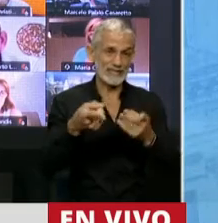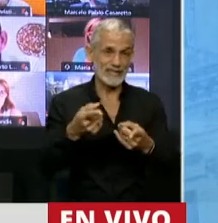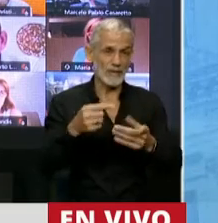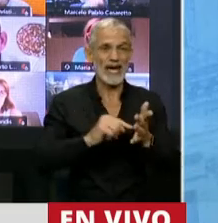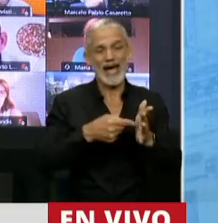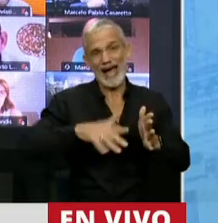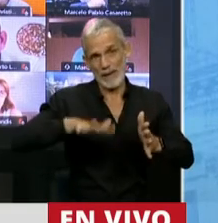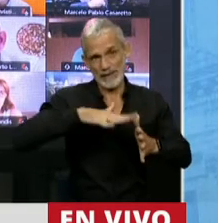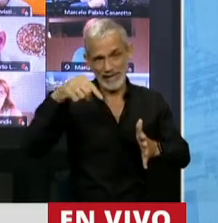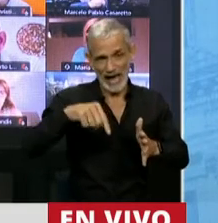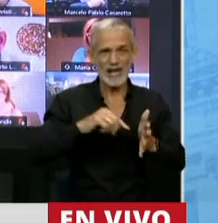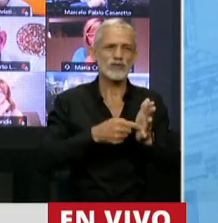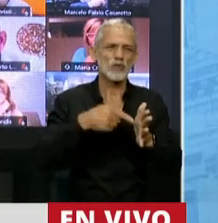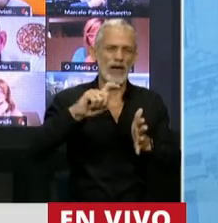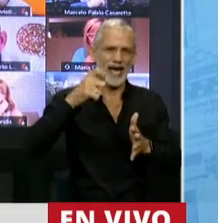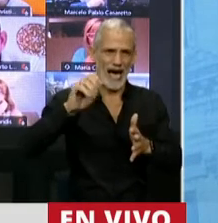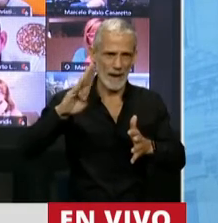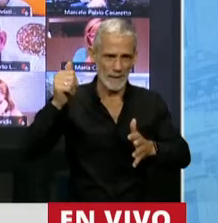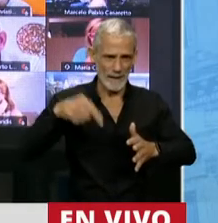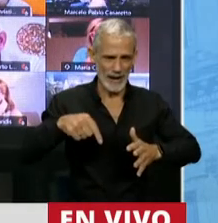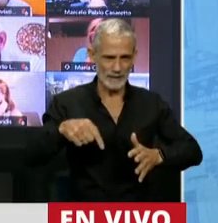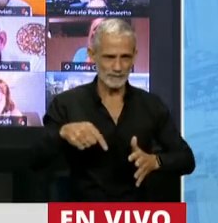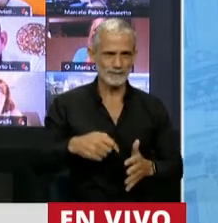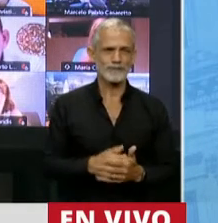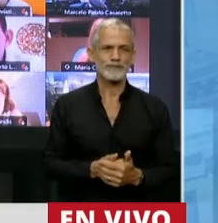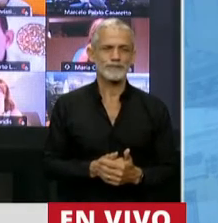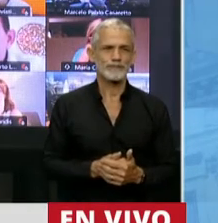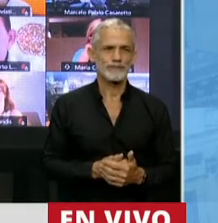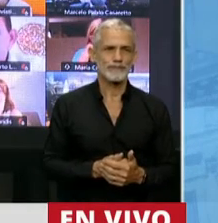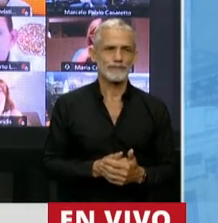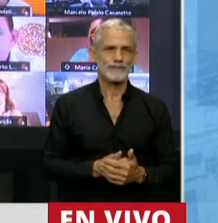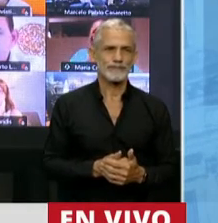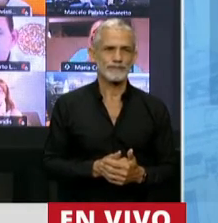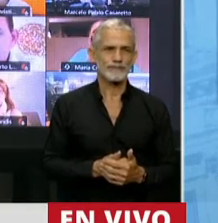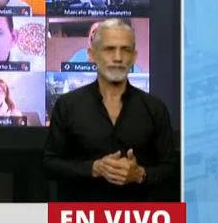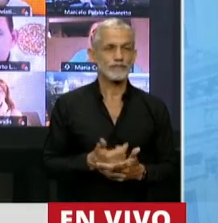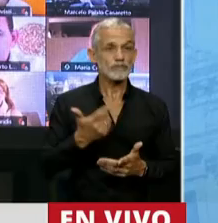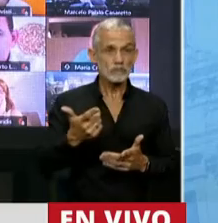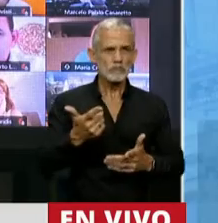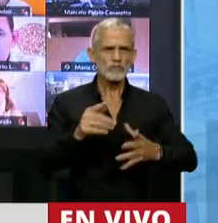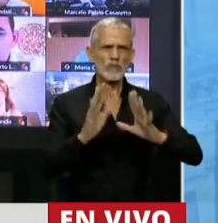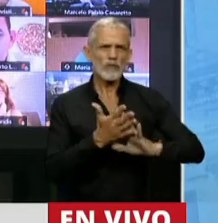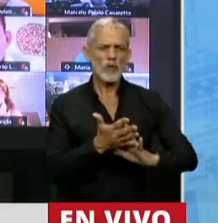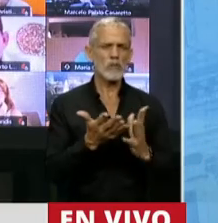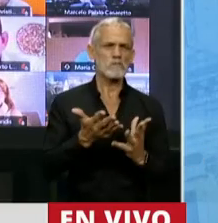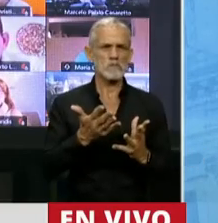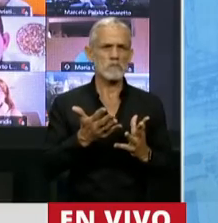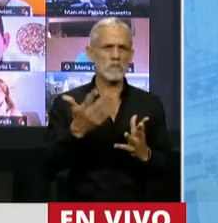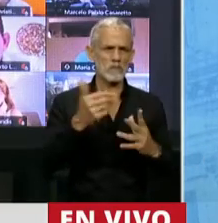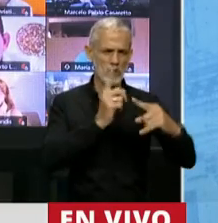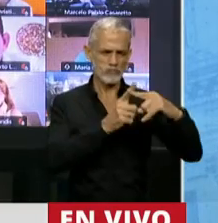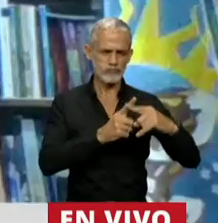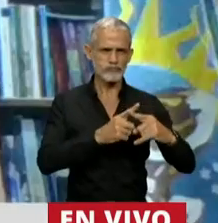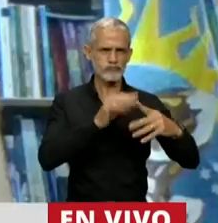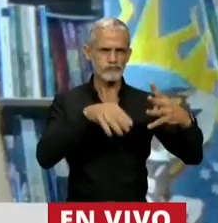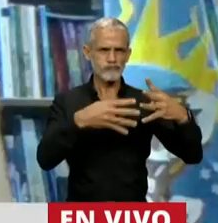la capital, la ciudad de Buenos Aires, la Ciudad Autónoma de Buenos Aires, un criterio que establecía aquella